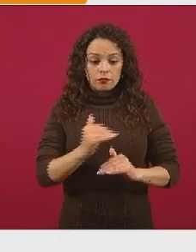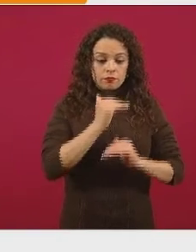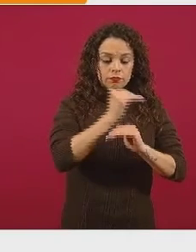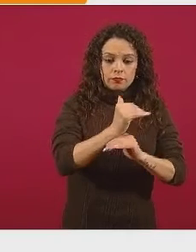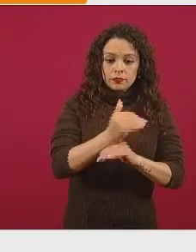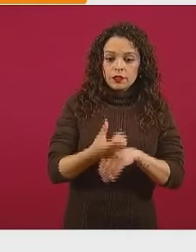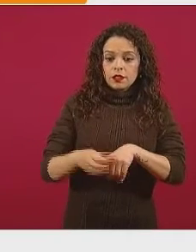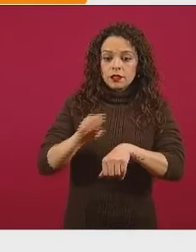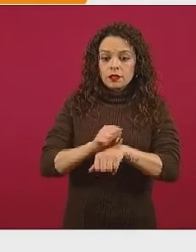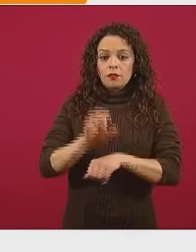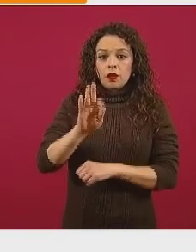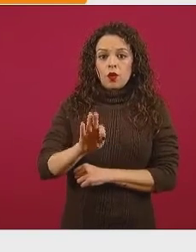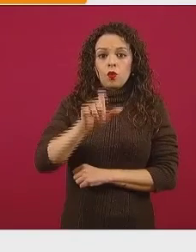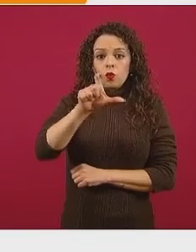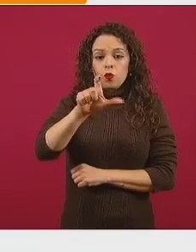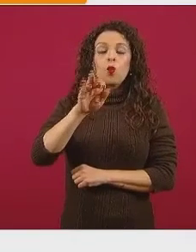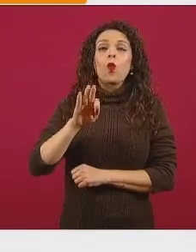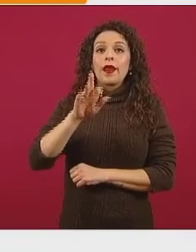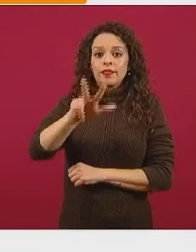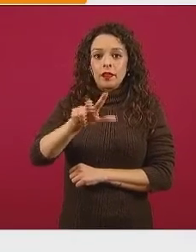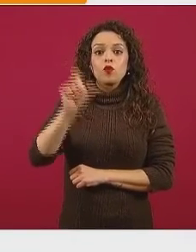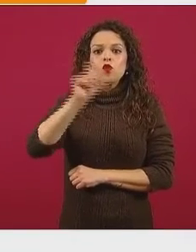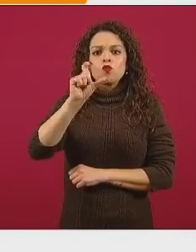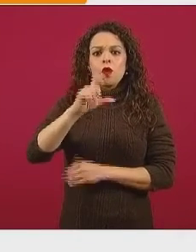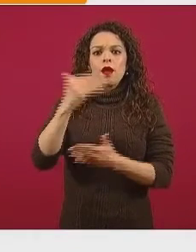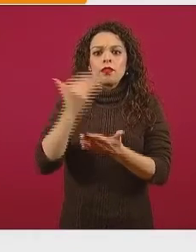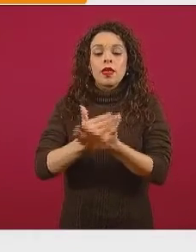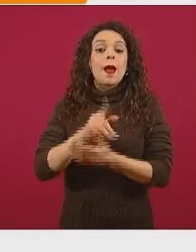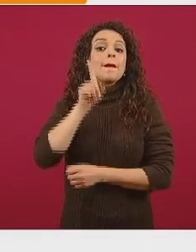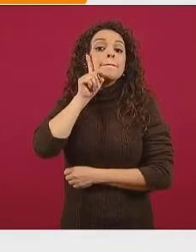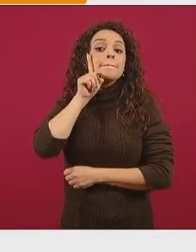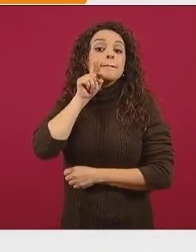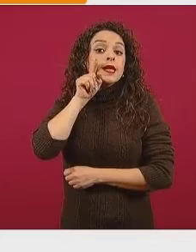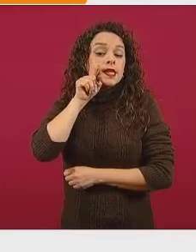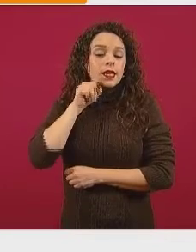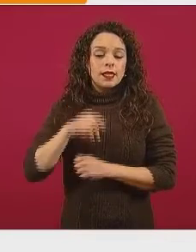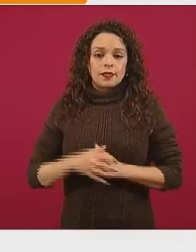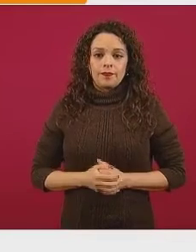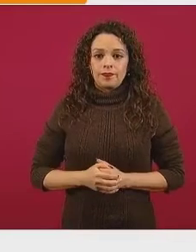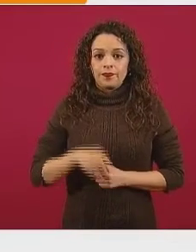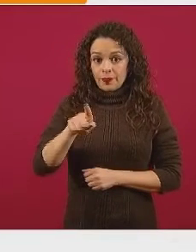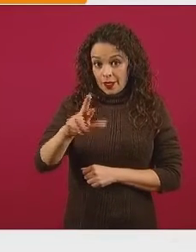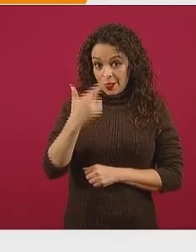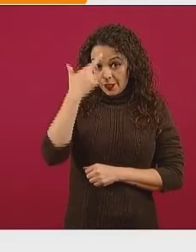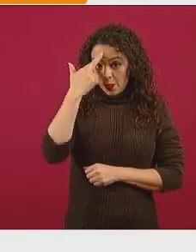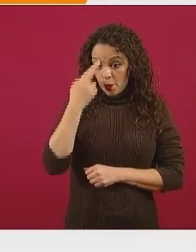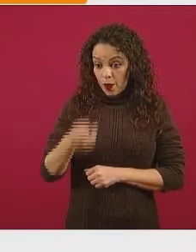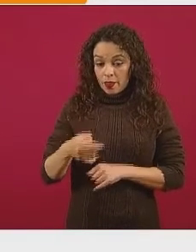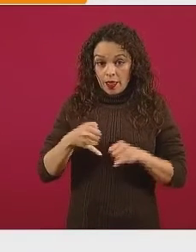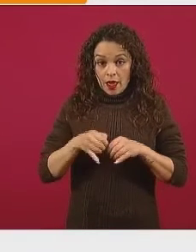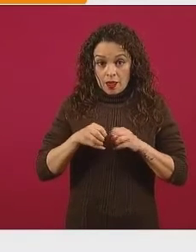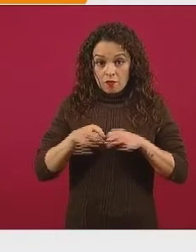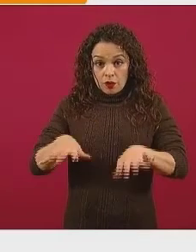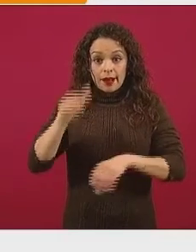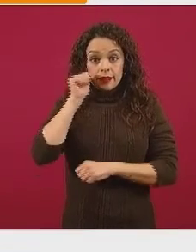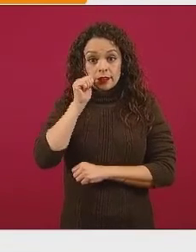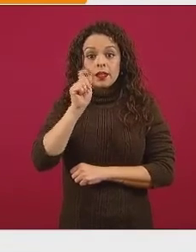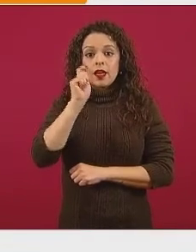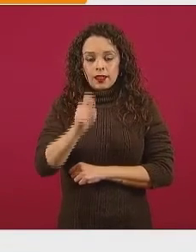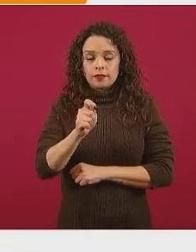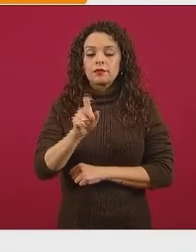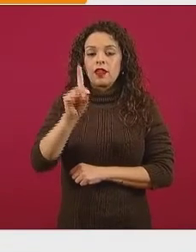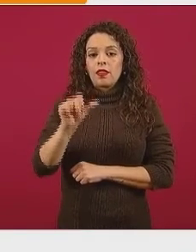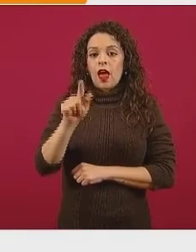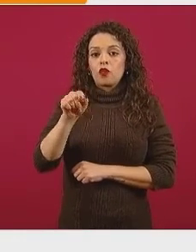concluye mañana. Recordar que estamos viviendo la semana 50. Siempre la información que tenemos son los datos